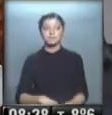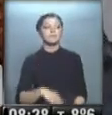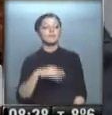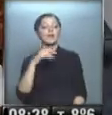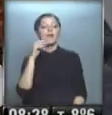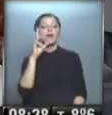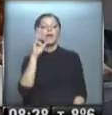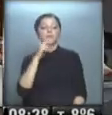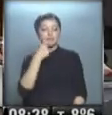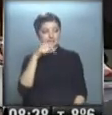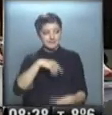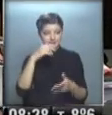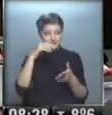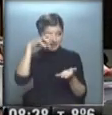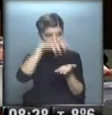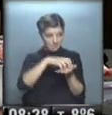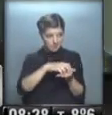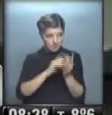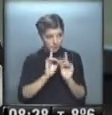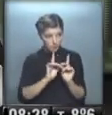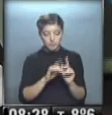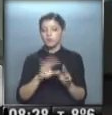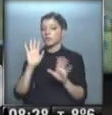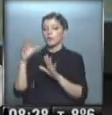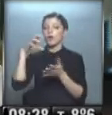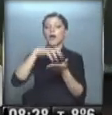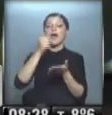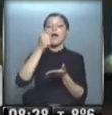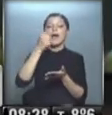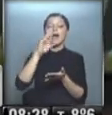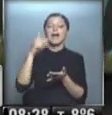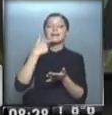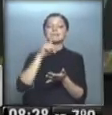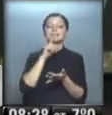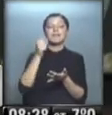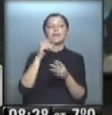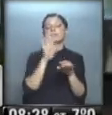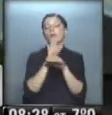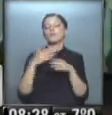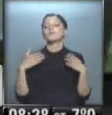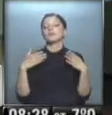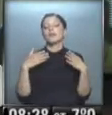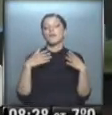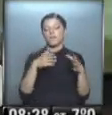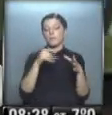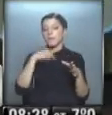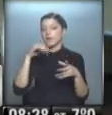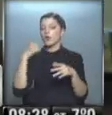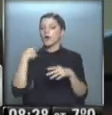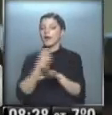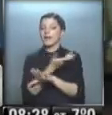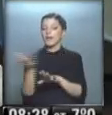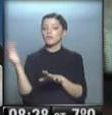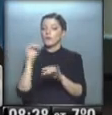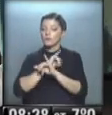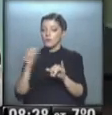ARSAT también? ARSAT es la autopista, digamos, no es la generación de contenidos. La generación de contenidos viene por